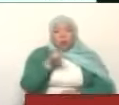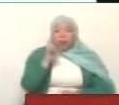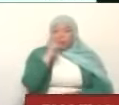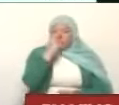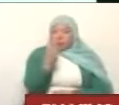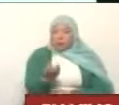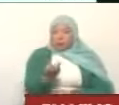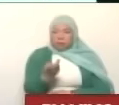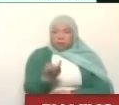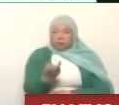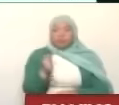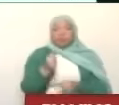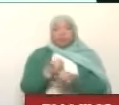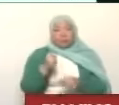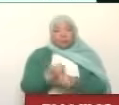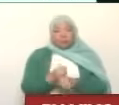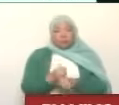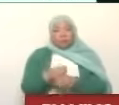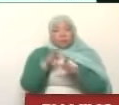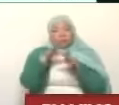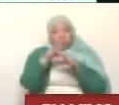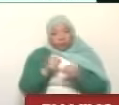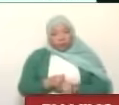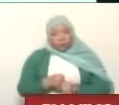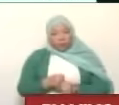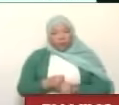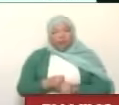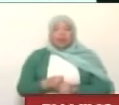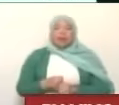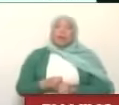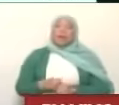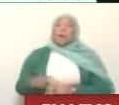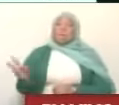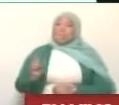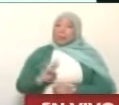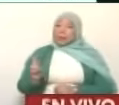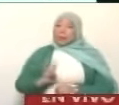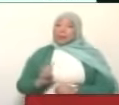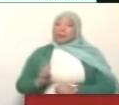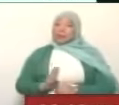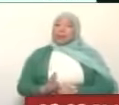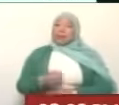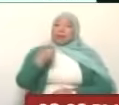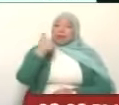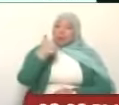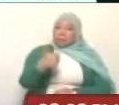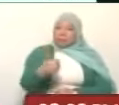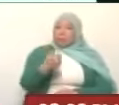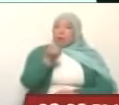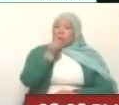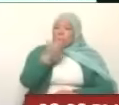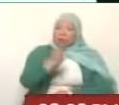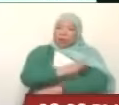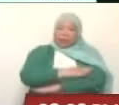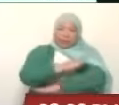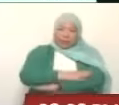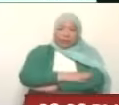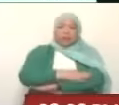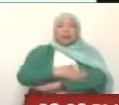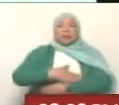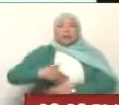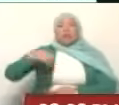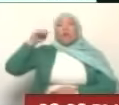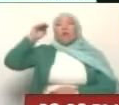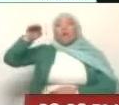visitar, atraer y comprometer a los venezolanos y venezolanas de bien, que quieren el bien para su